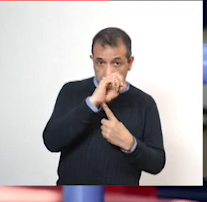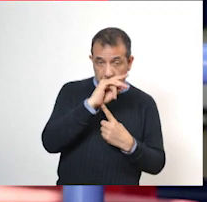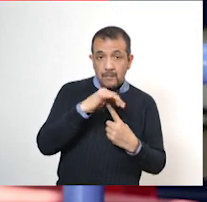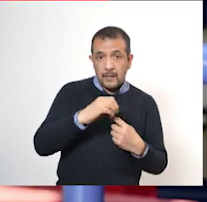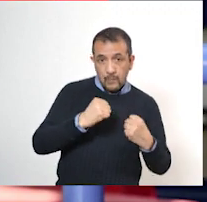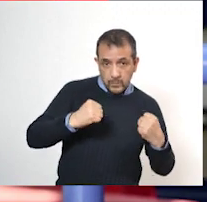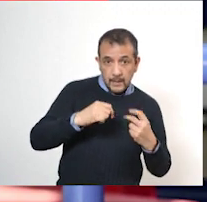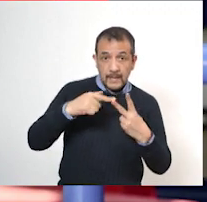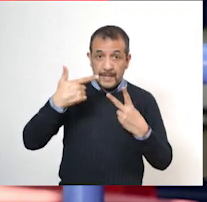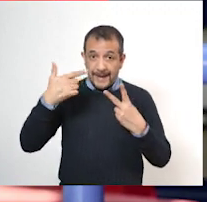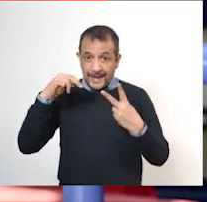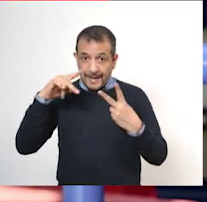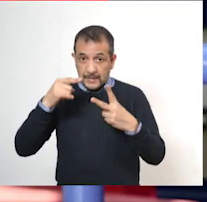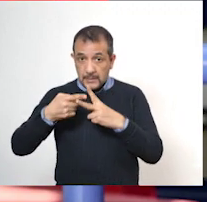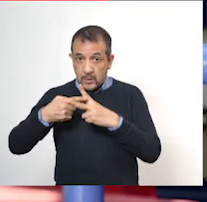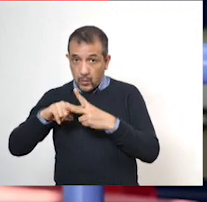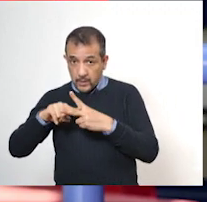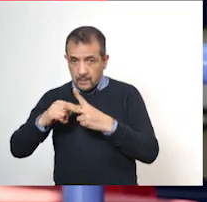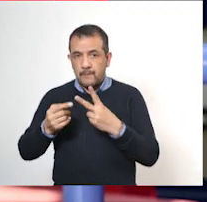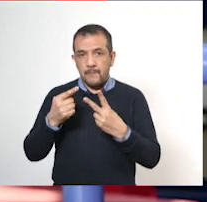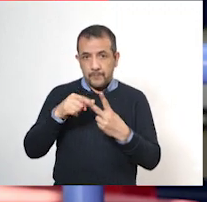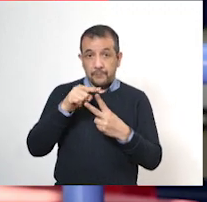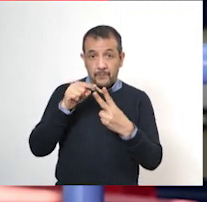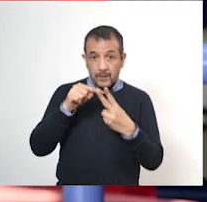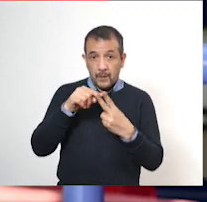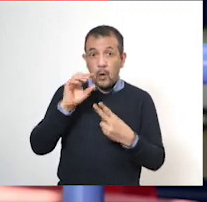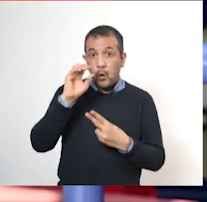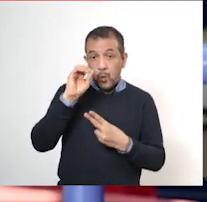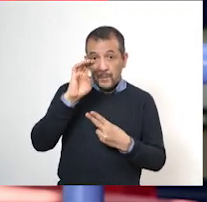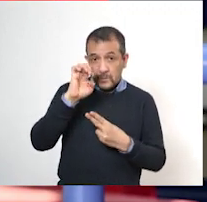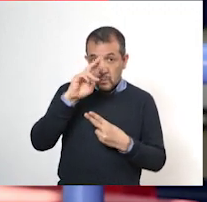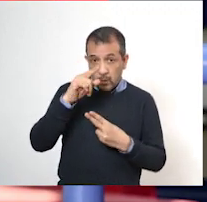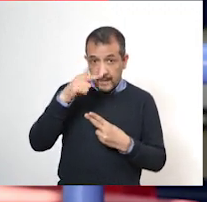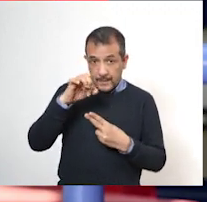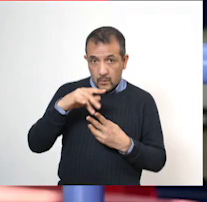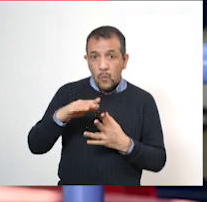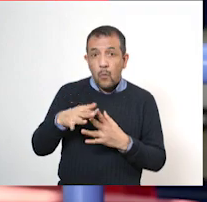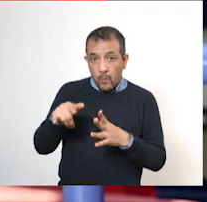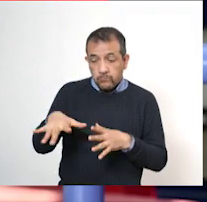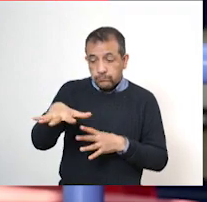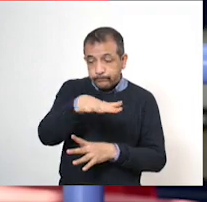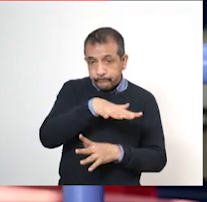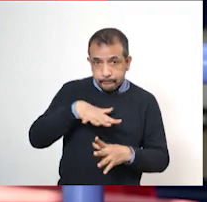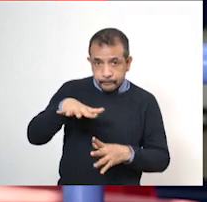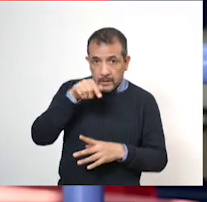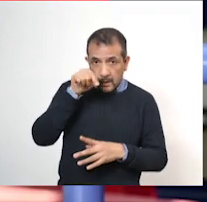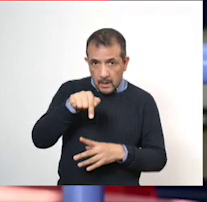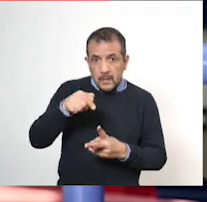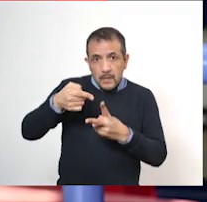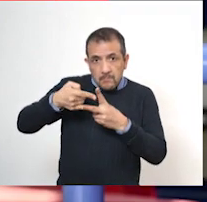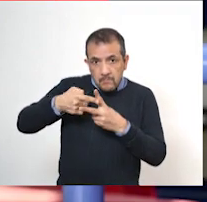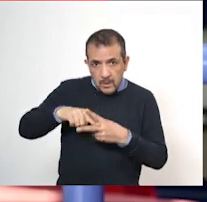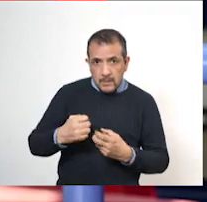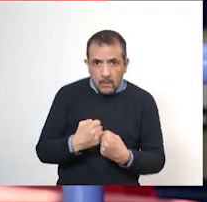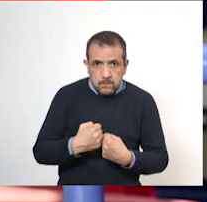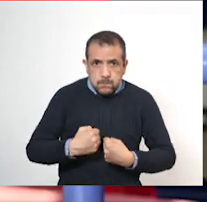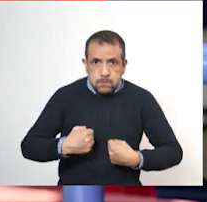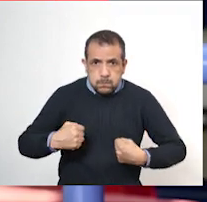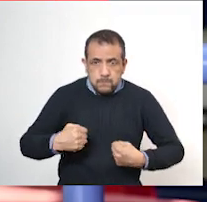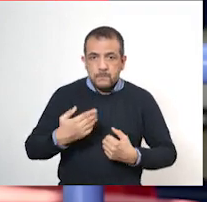génesis. Génesis es el origen de. Entonces, un ambiente obesogénico es un ambiente que causa o que